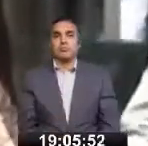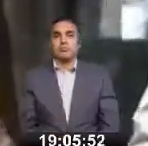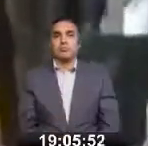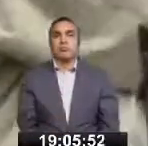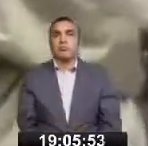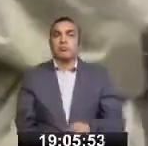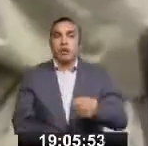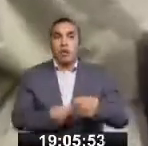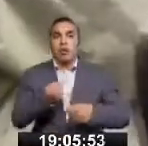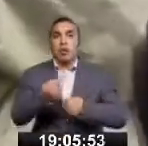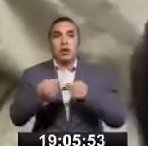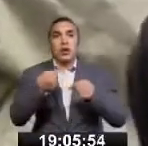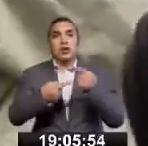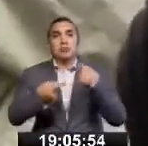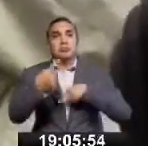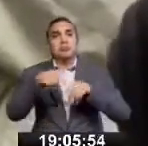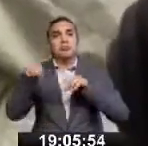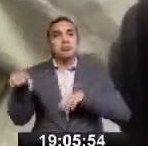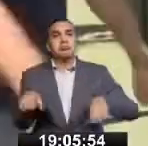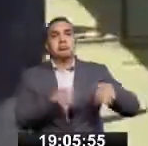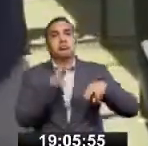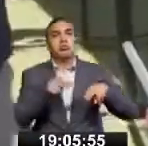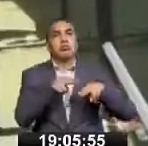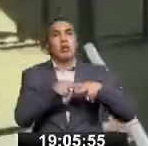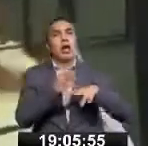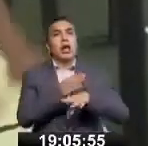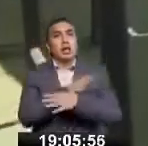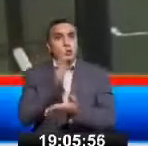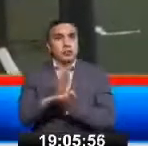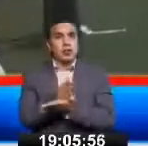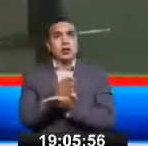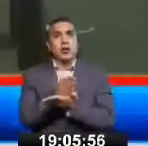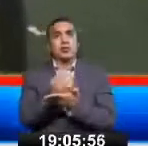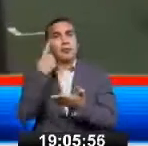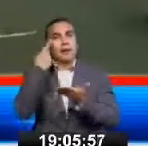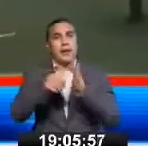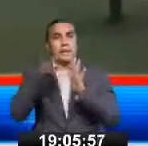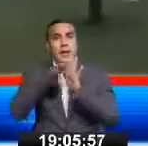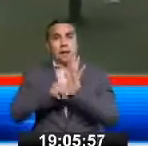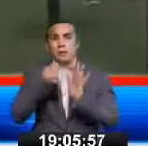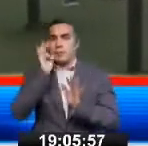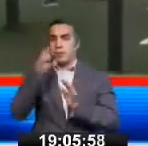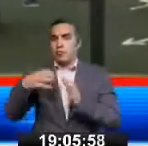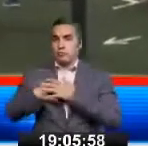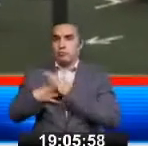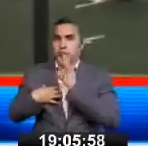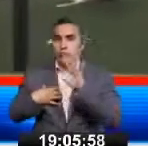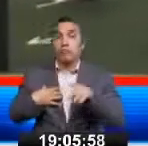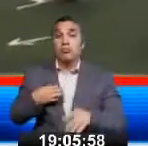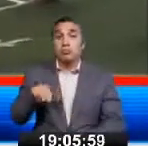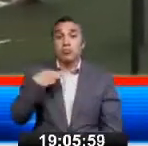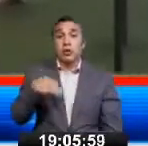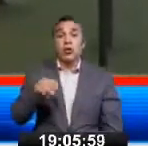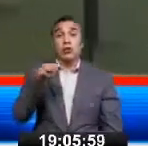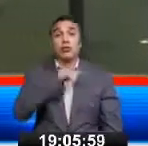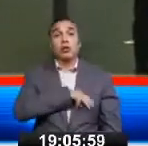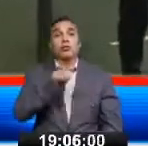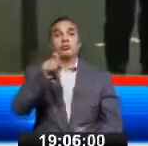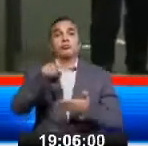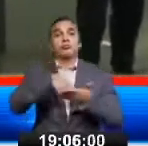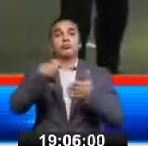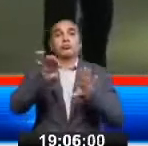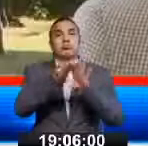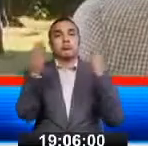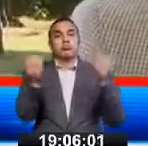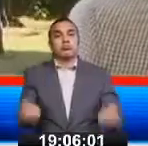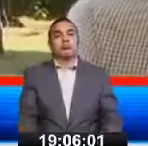De a poco en Quito se retoman actividades que estaban suspendidas para evitar la propagación del nuevo coronavirus. El miércoles el municipio aprobó la apertura